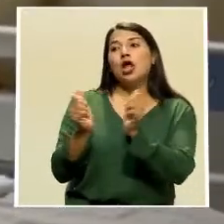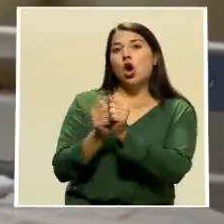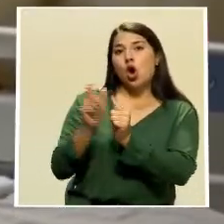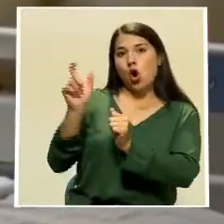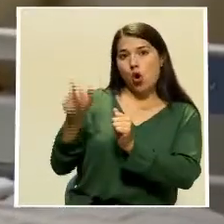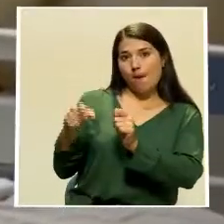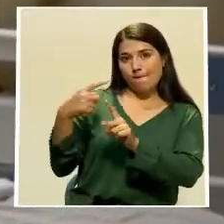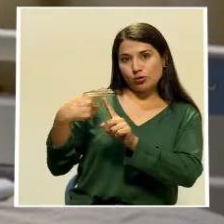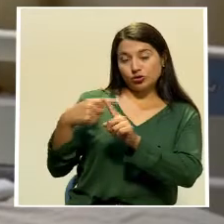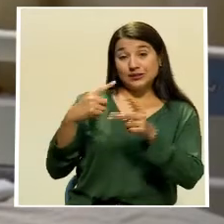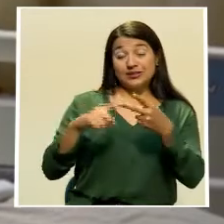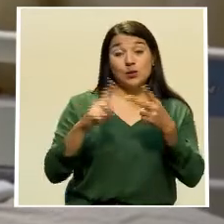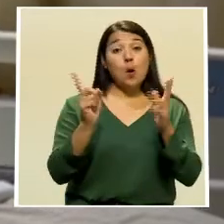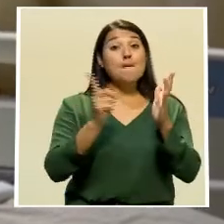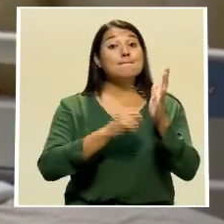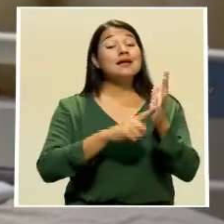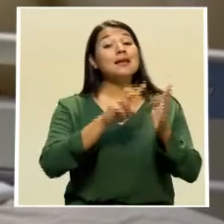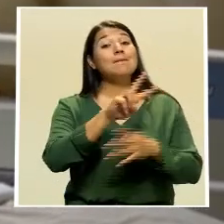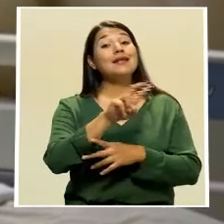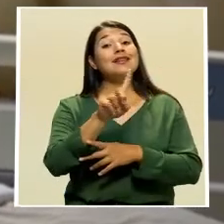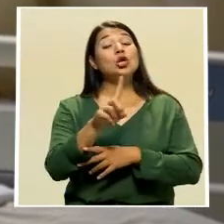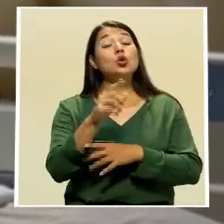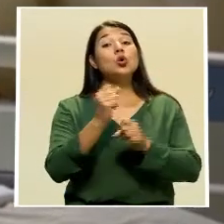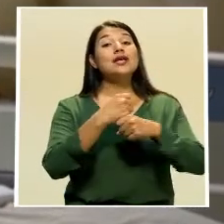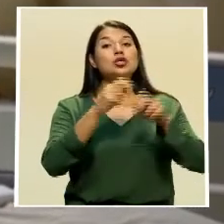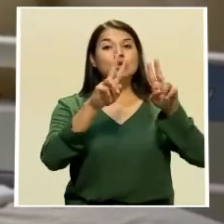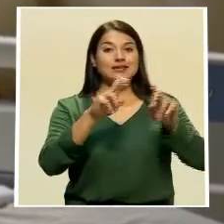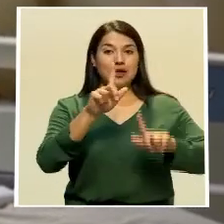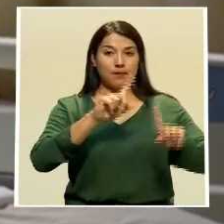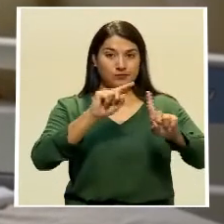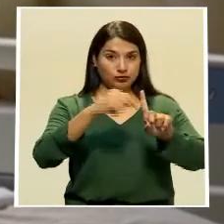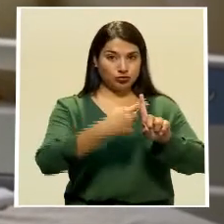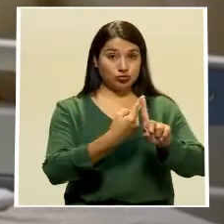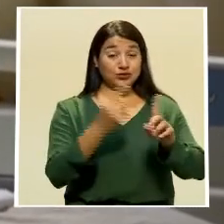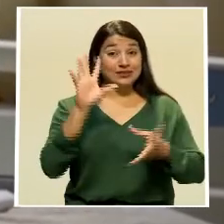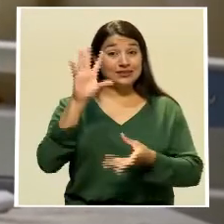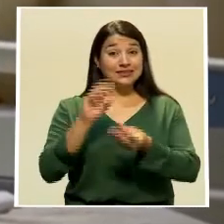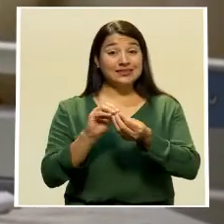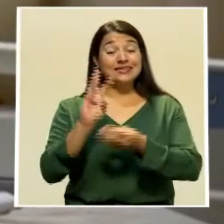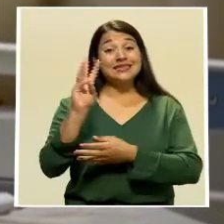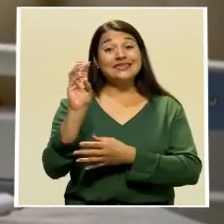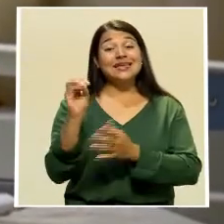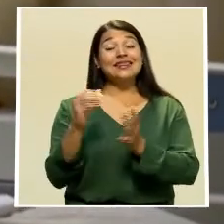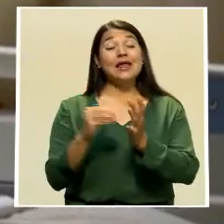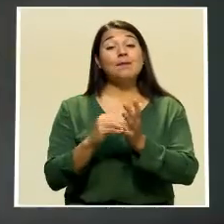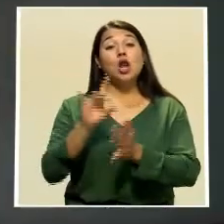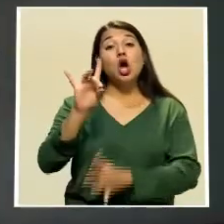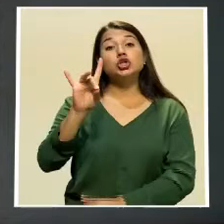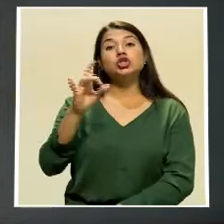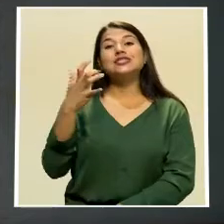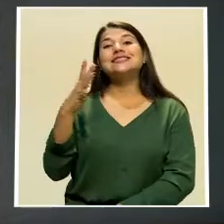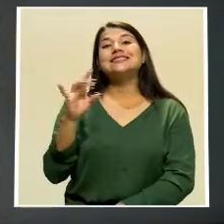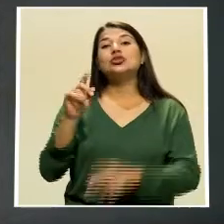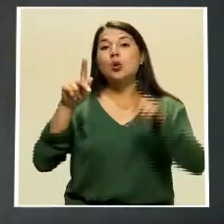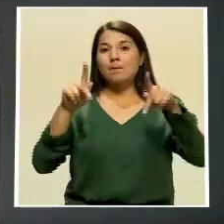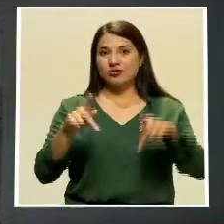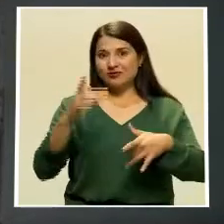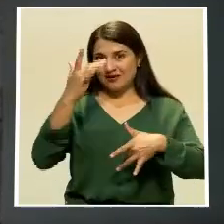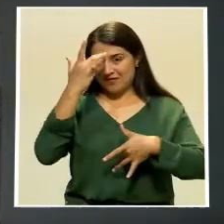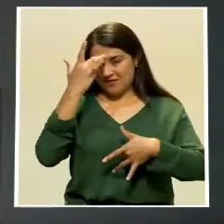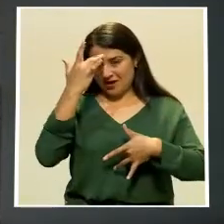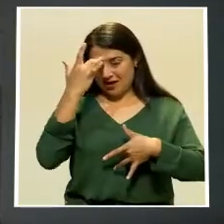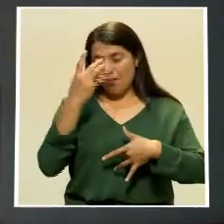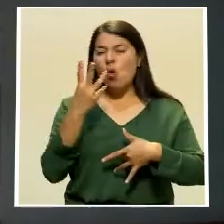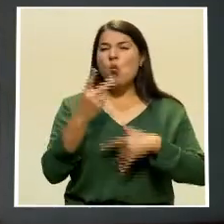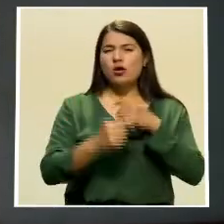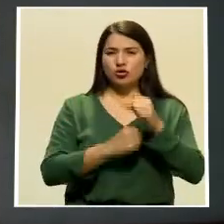y 1.021 por laboratorio, para un total de 60.818 casos confirmados con un rango de edad